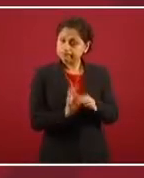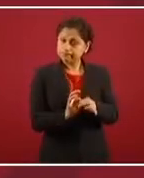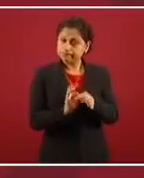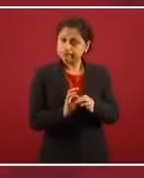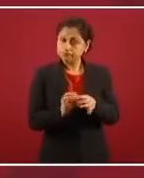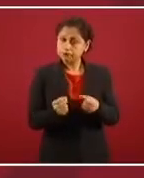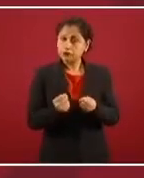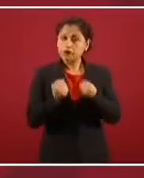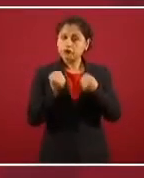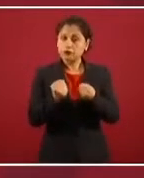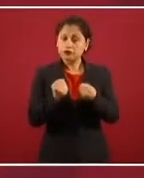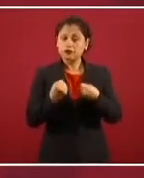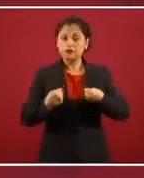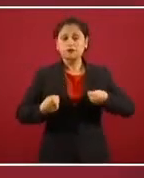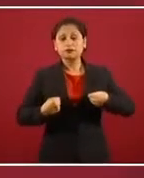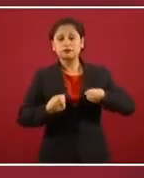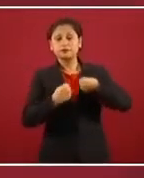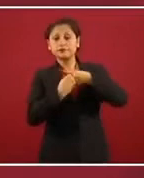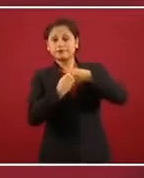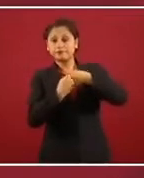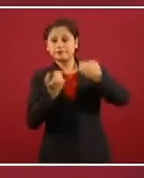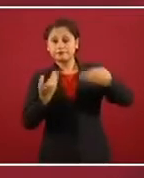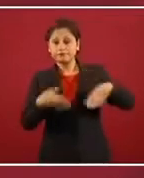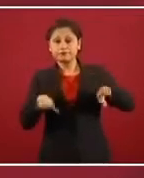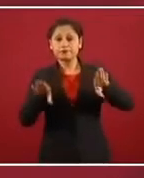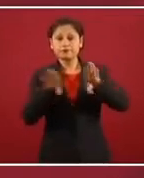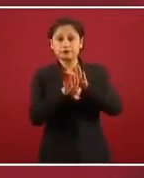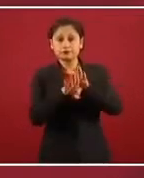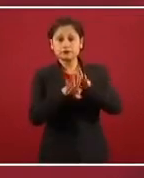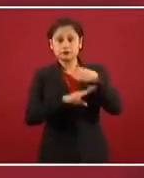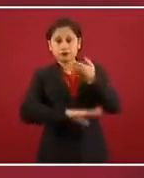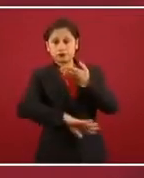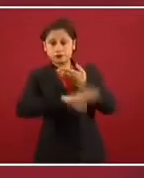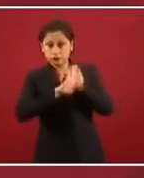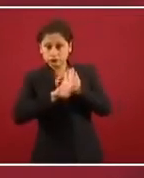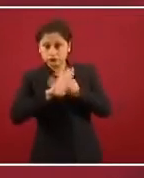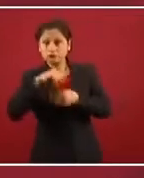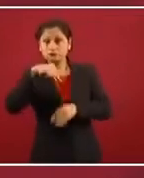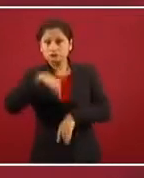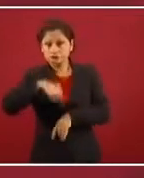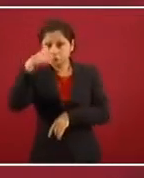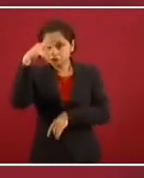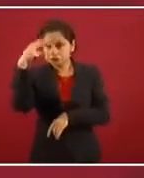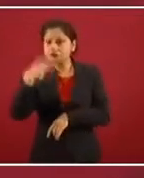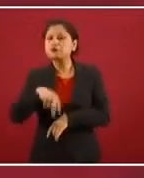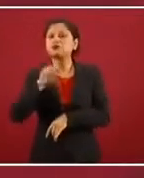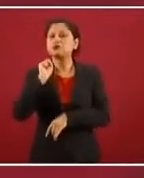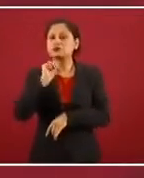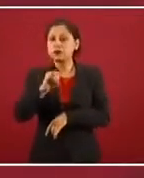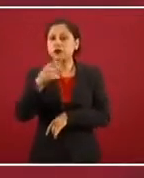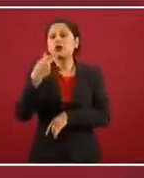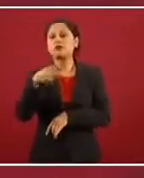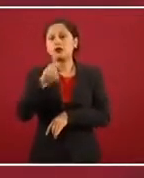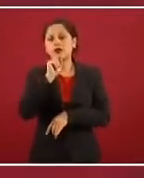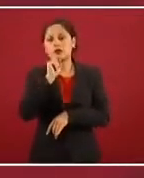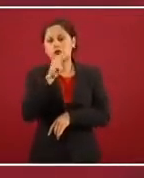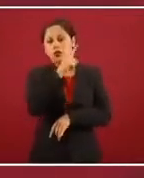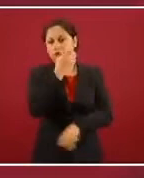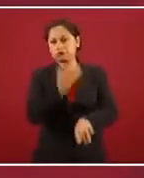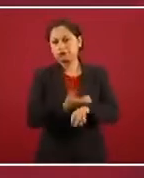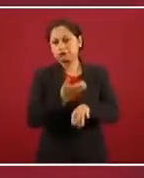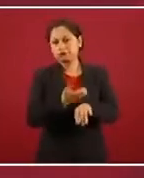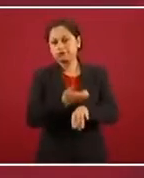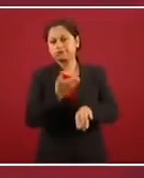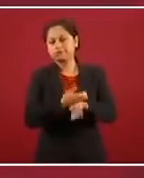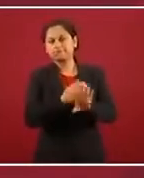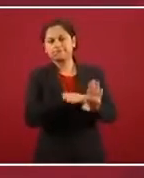Un cierre de frontera no solo nos afecta a nosotros, les afecta también a ellos.